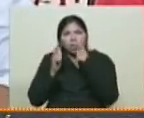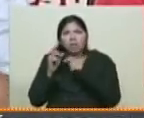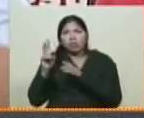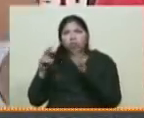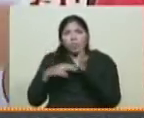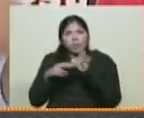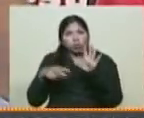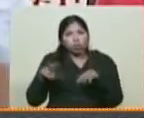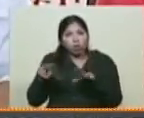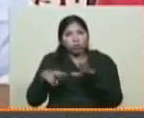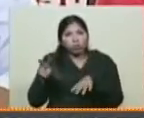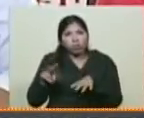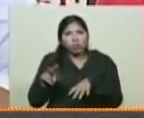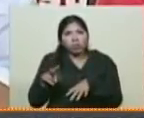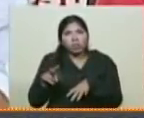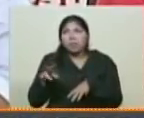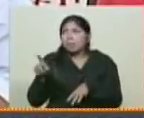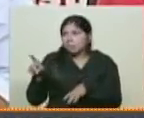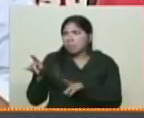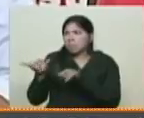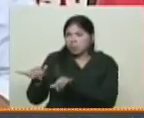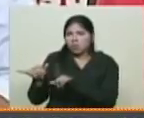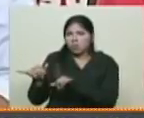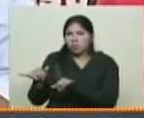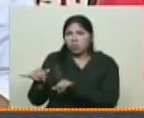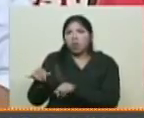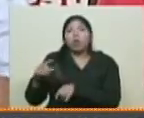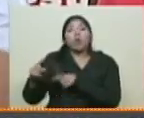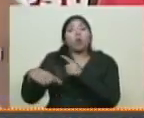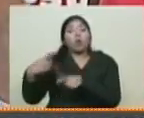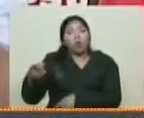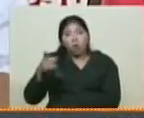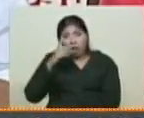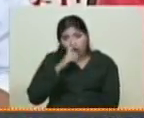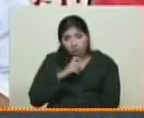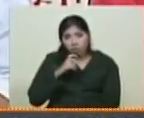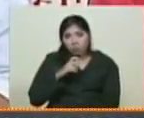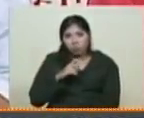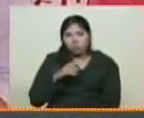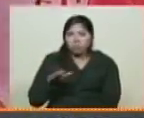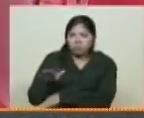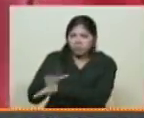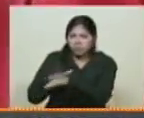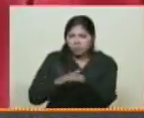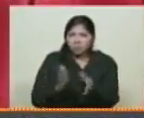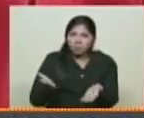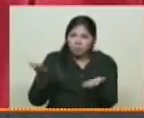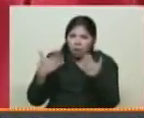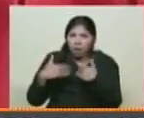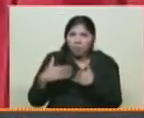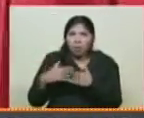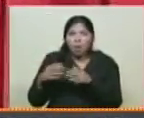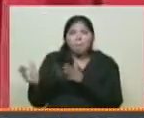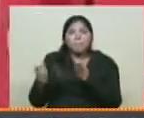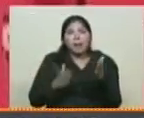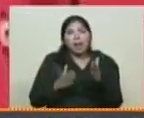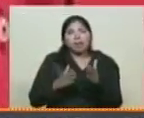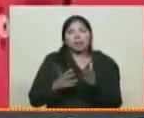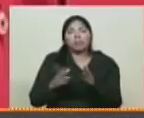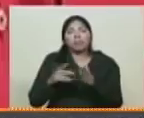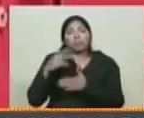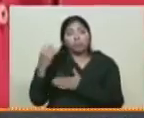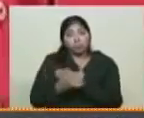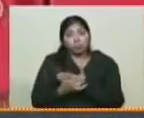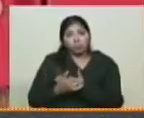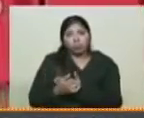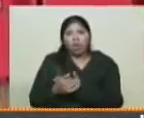2012, lo mismo quisiera él en el 2013, cuando convocó al pueblo para ratificar el plan de la patria. Ahora el